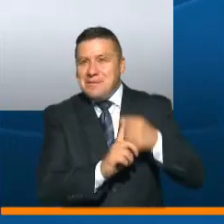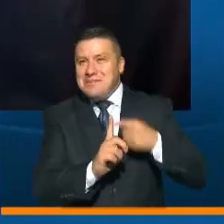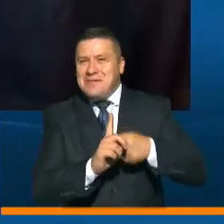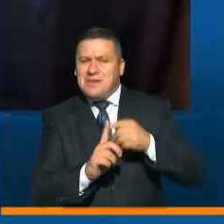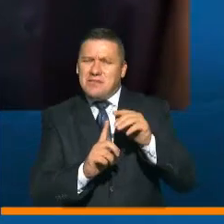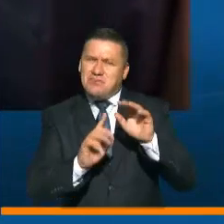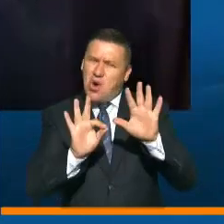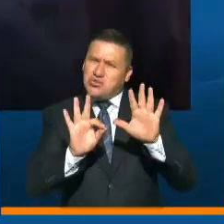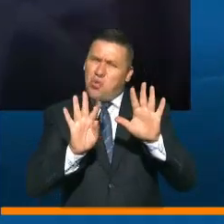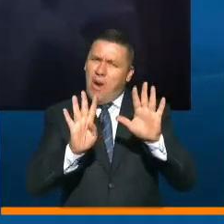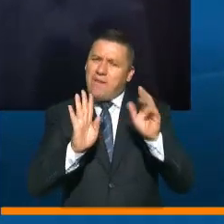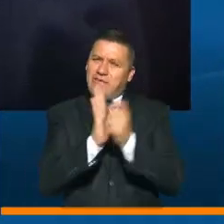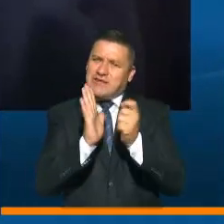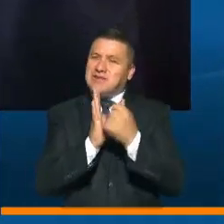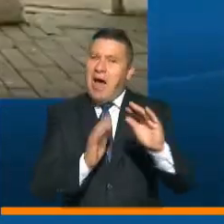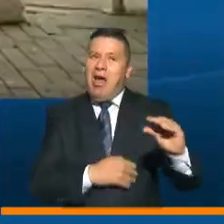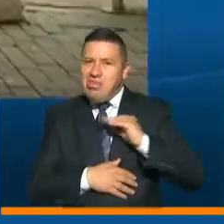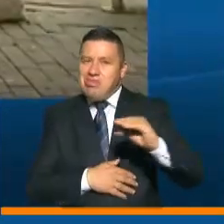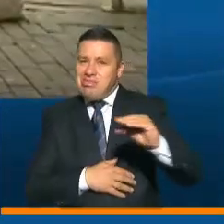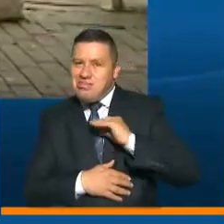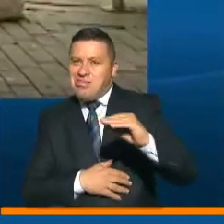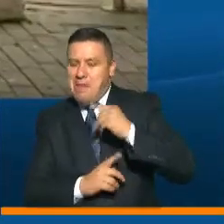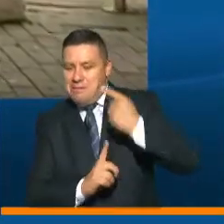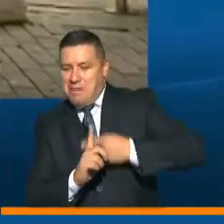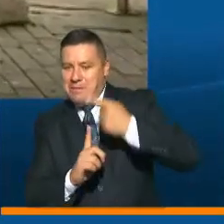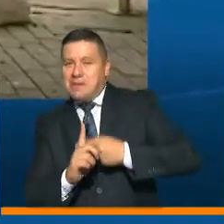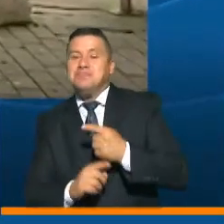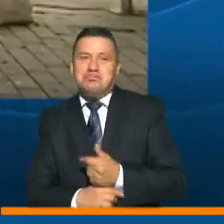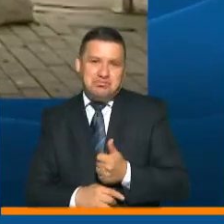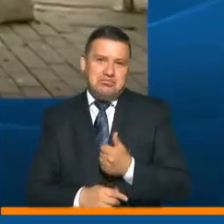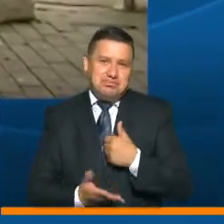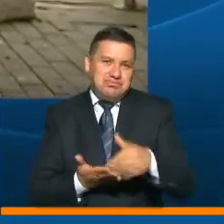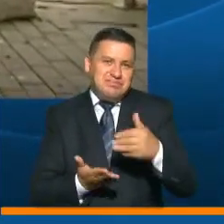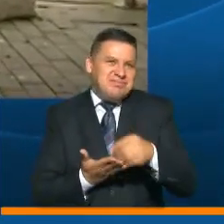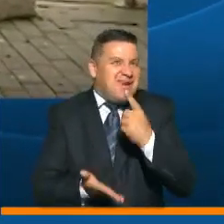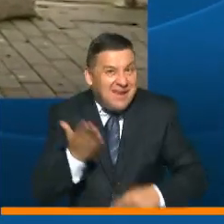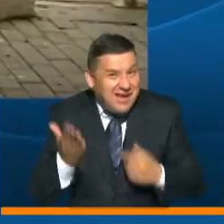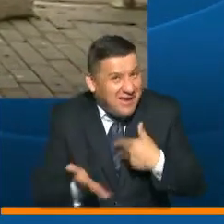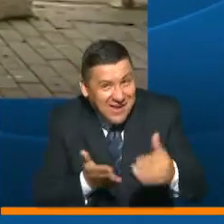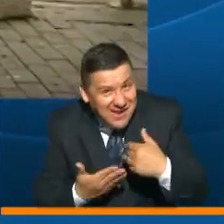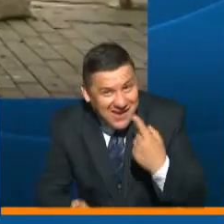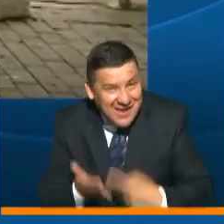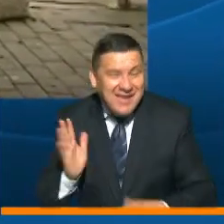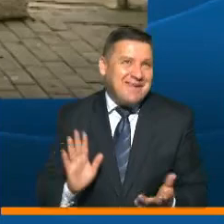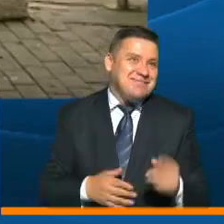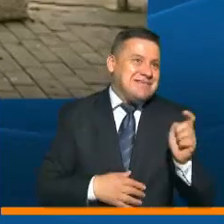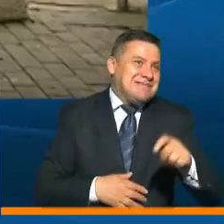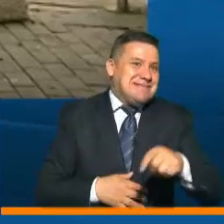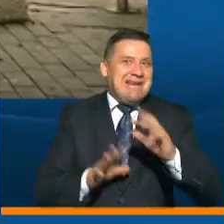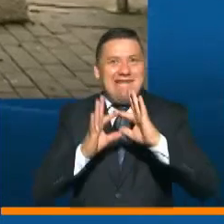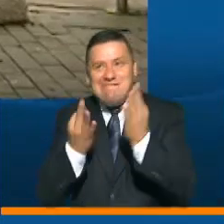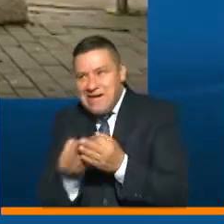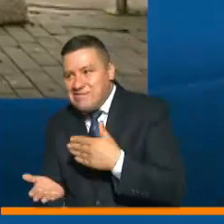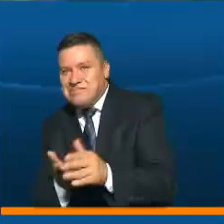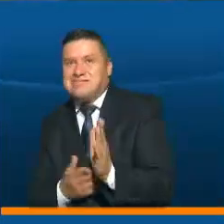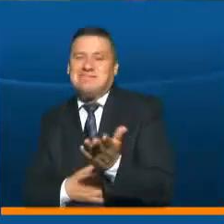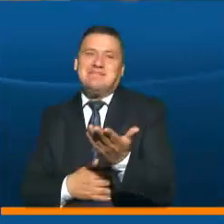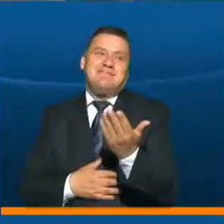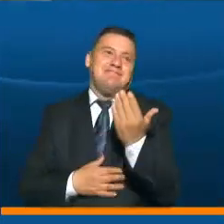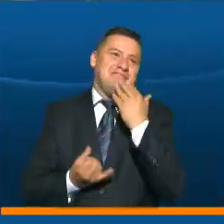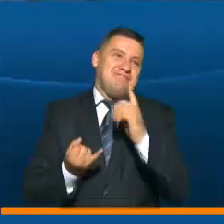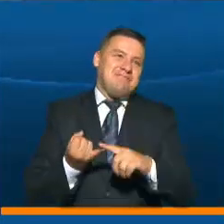entre 8 o 9 pagos ya. Ha sido todo gastado pues en necesidades familiares, como lo ha